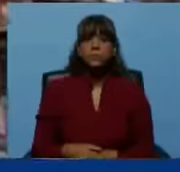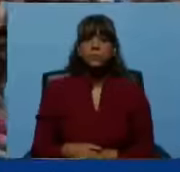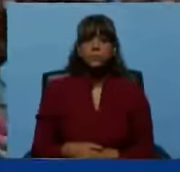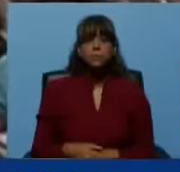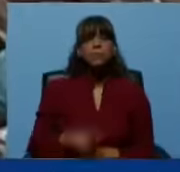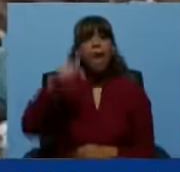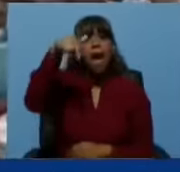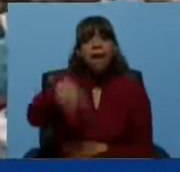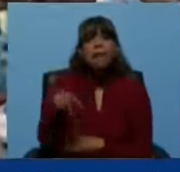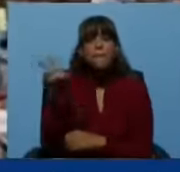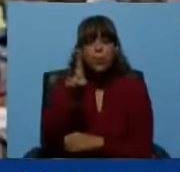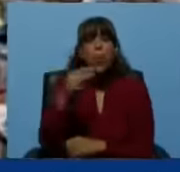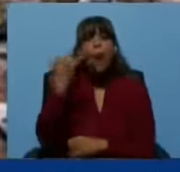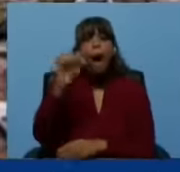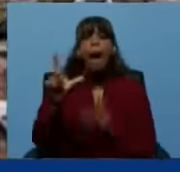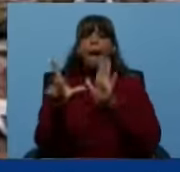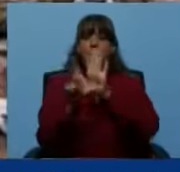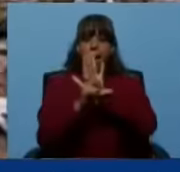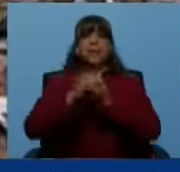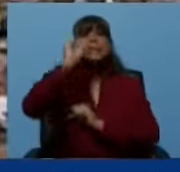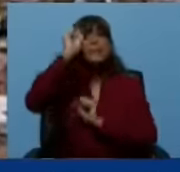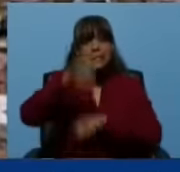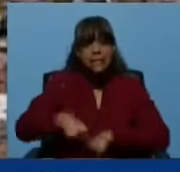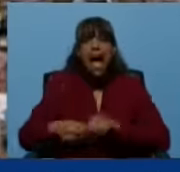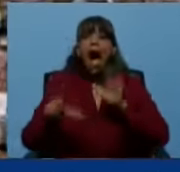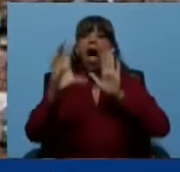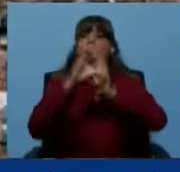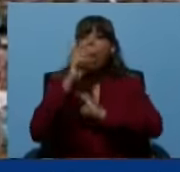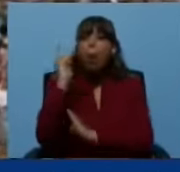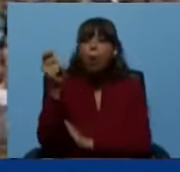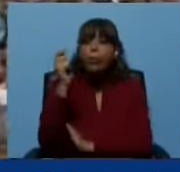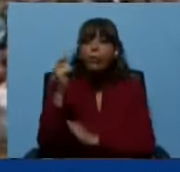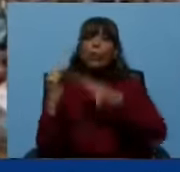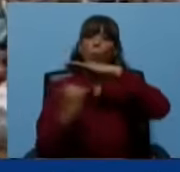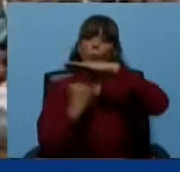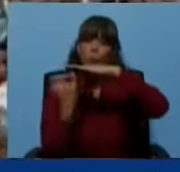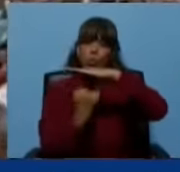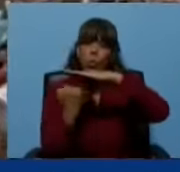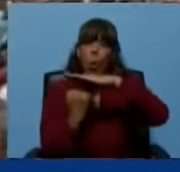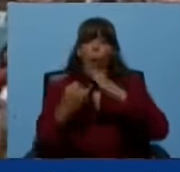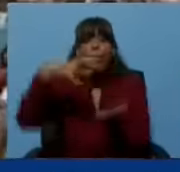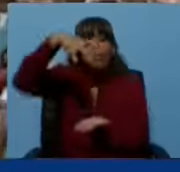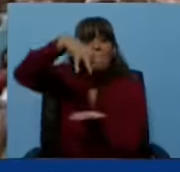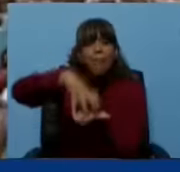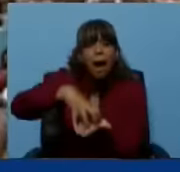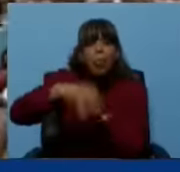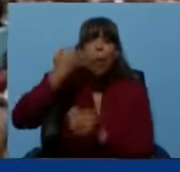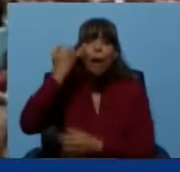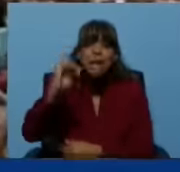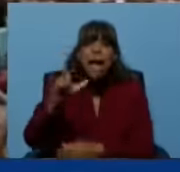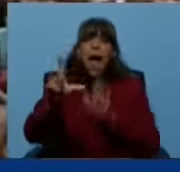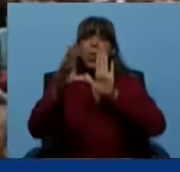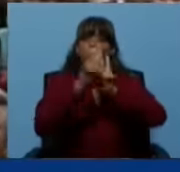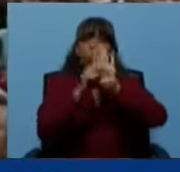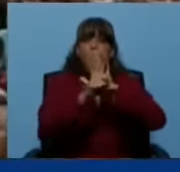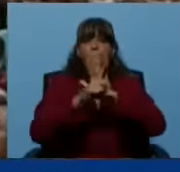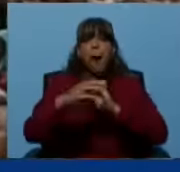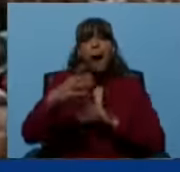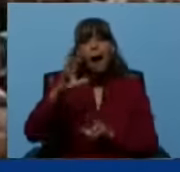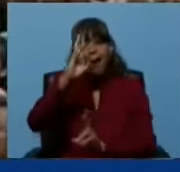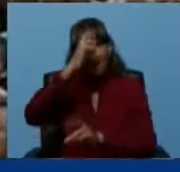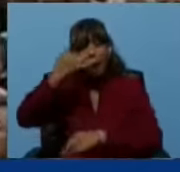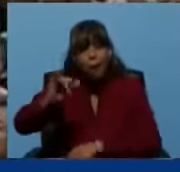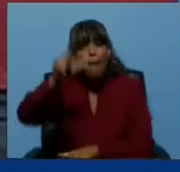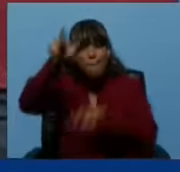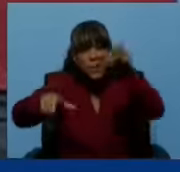En Venezuela hay ley, hay constitución, hay instituciones, hay Estado, hay un pueblo que hay que hacer